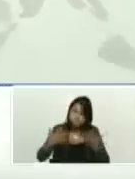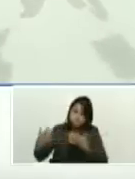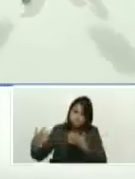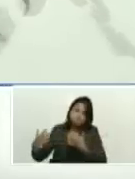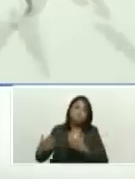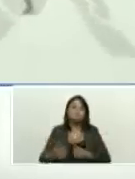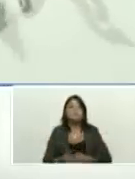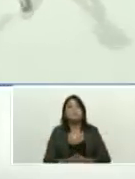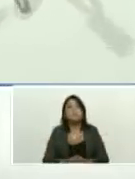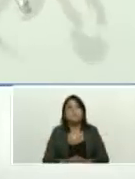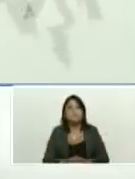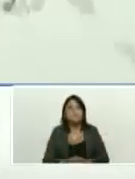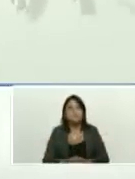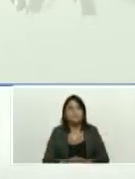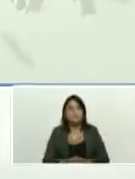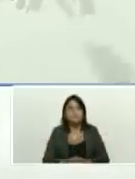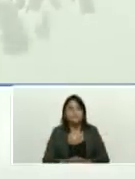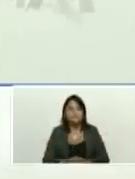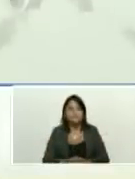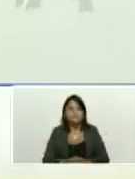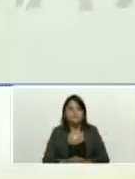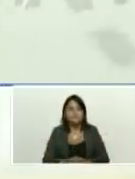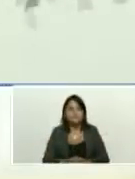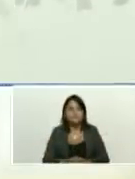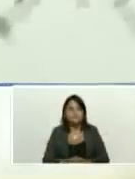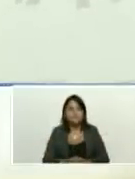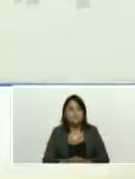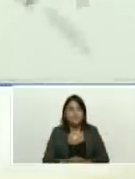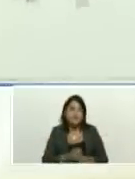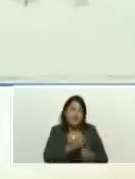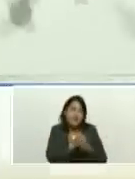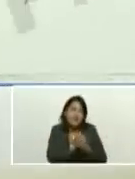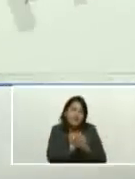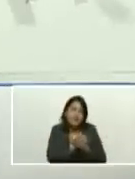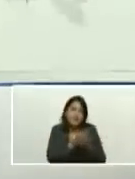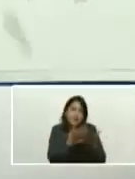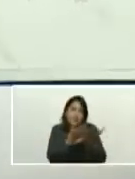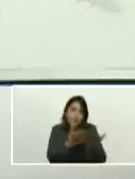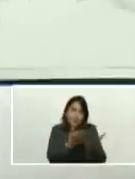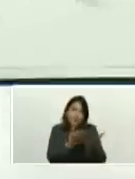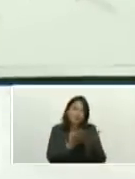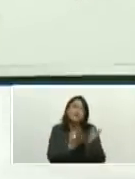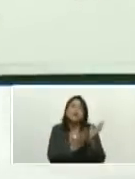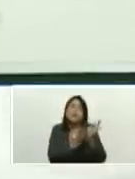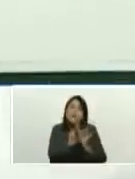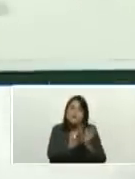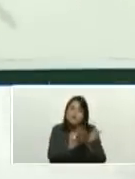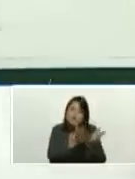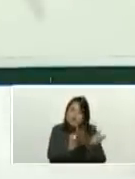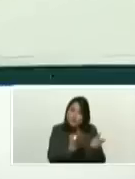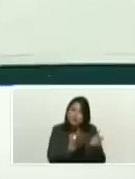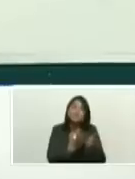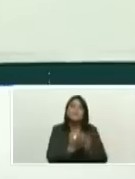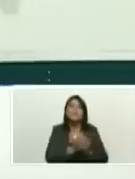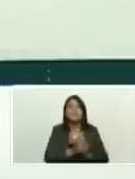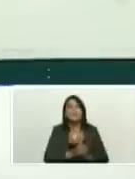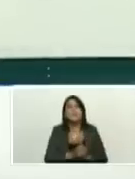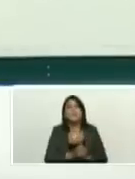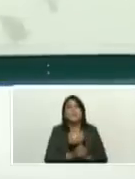De eso estamos hablando. Del amor cristiano, del socialismo en Cristo, nuestro